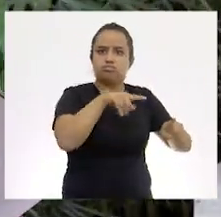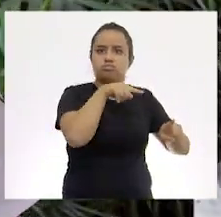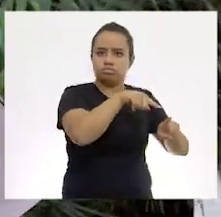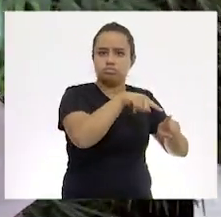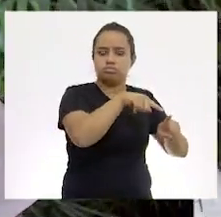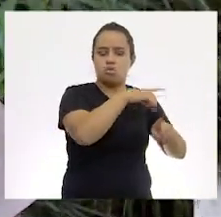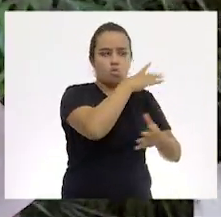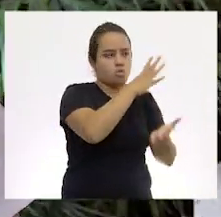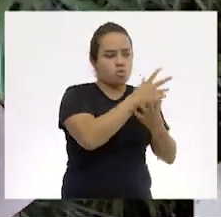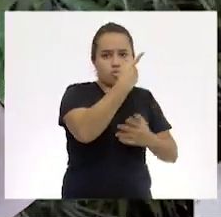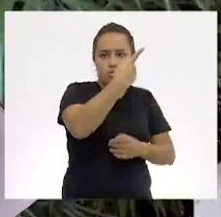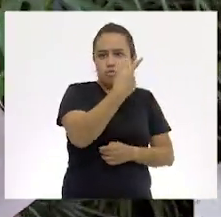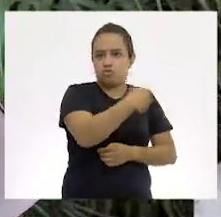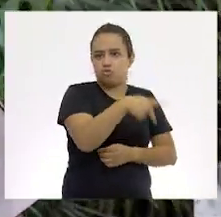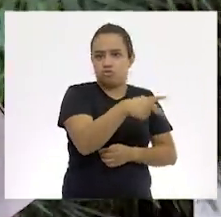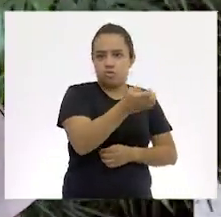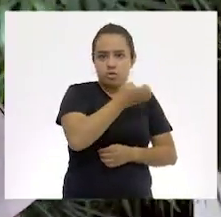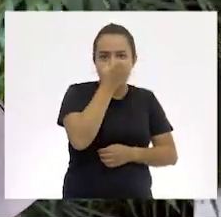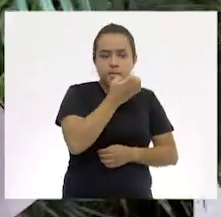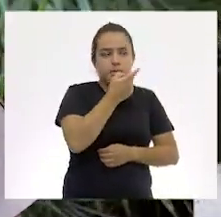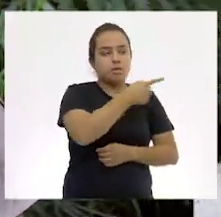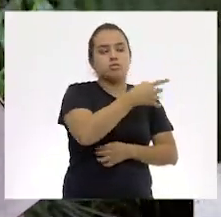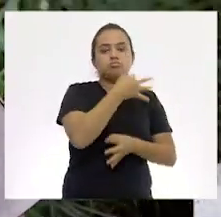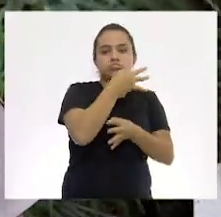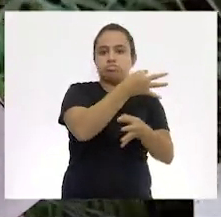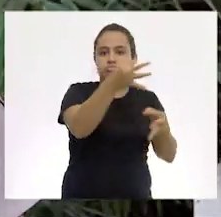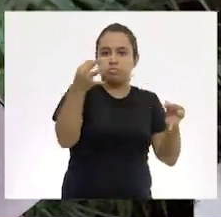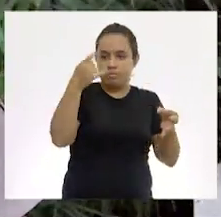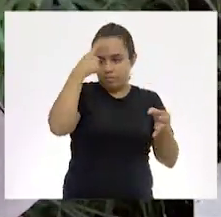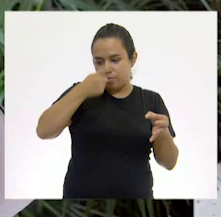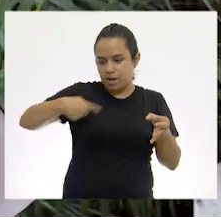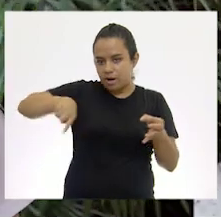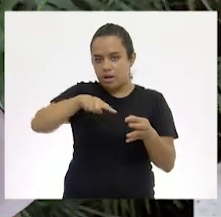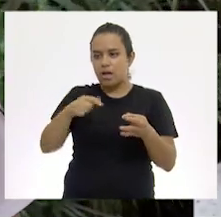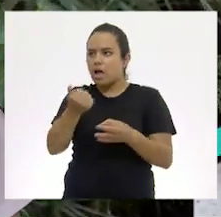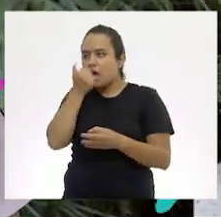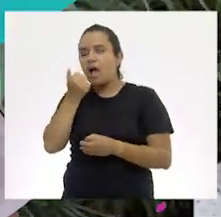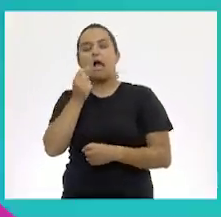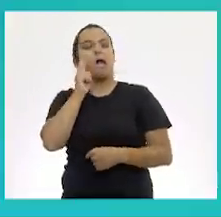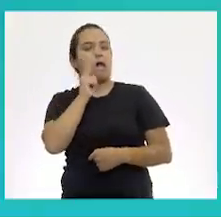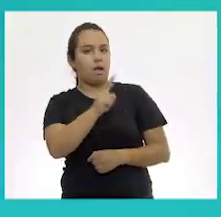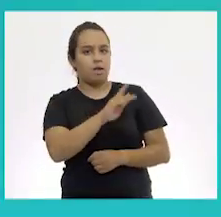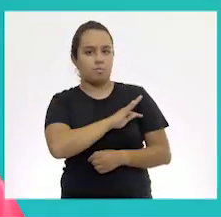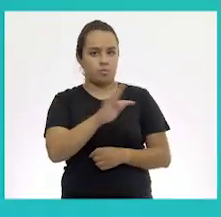pues detalles para hacérnoslo saber a los estudiantes.